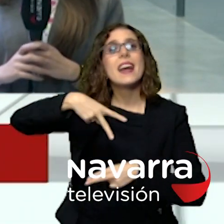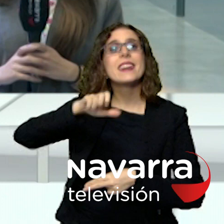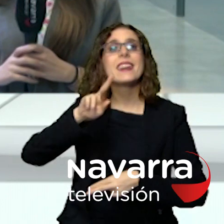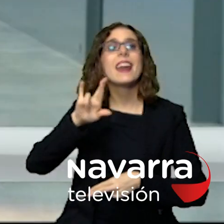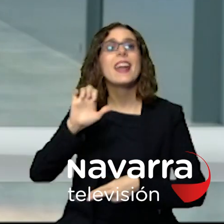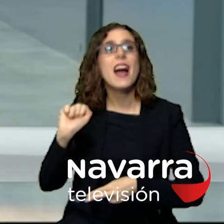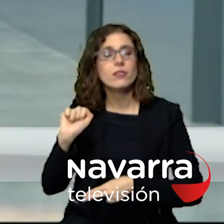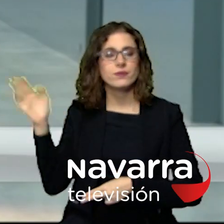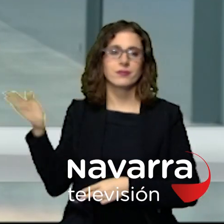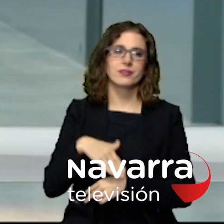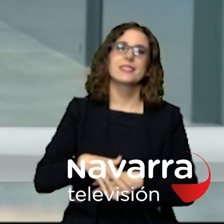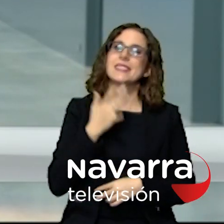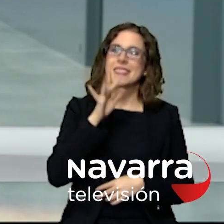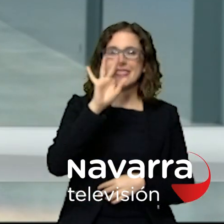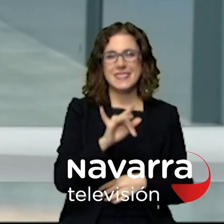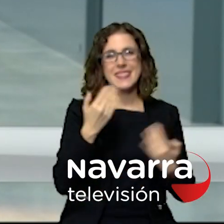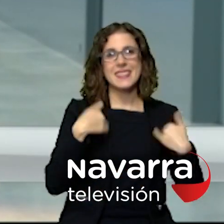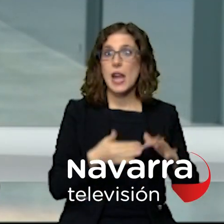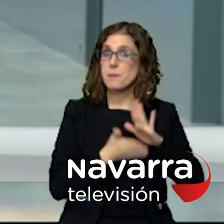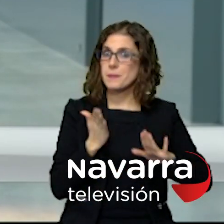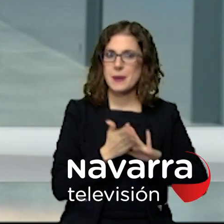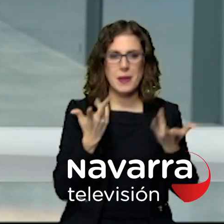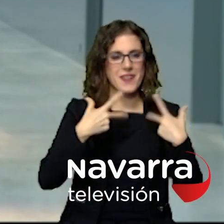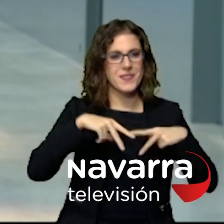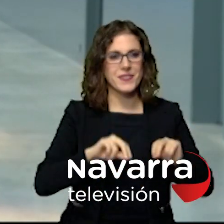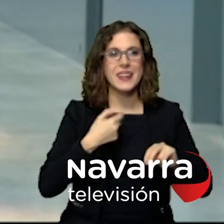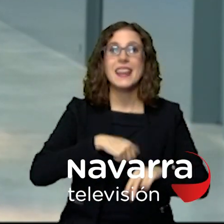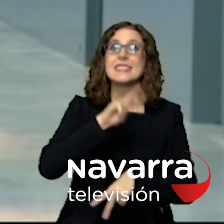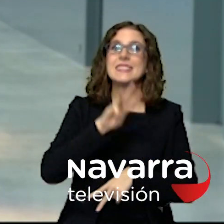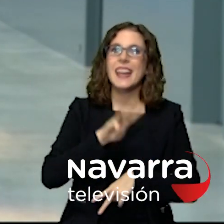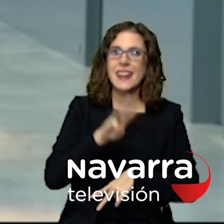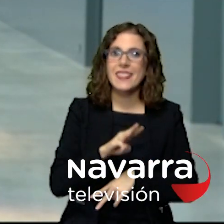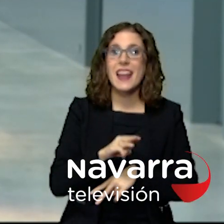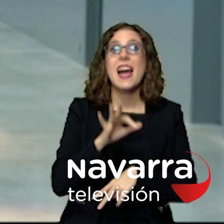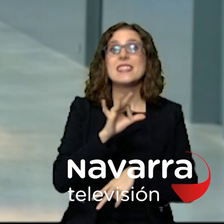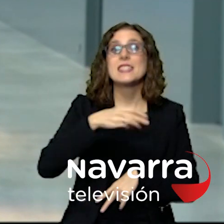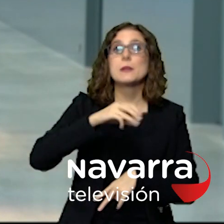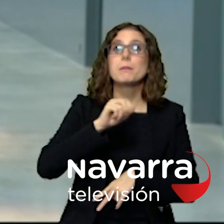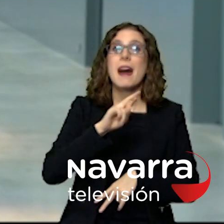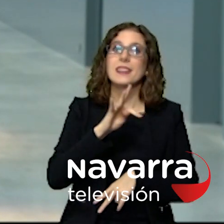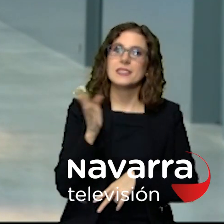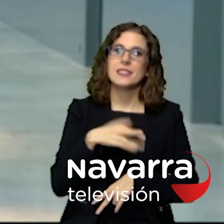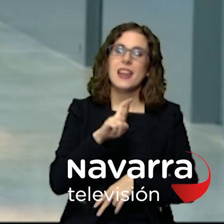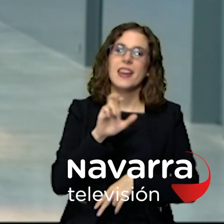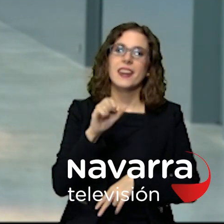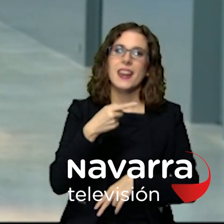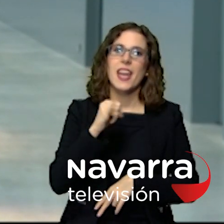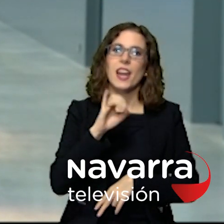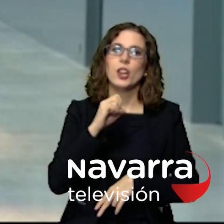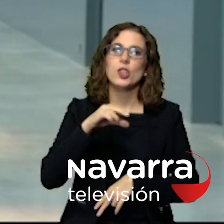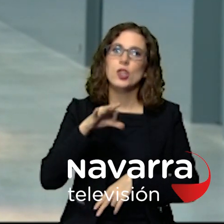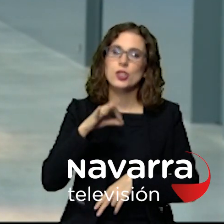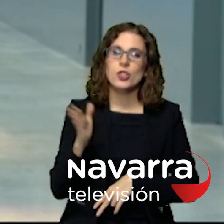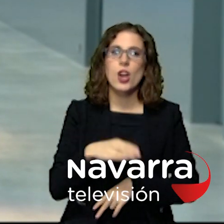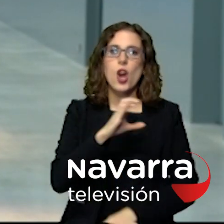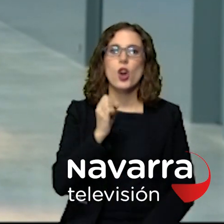Sí, Blanca, buenas tardes. Va concluyendo esta tercera edición de The Smart Regions Conference. Y para ponerle el broche de oro, escuchamos